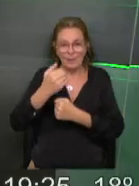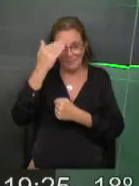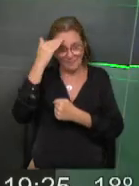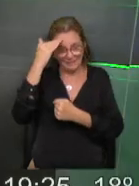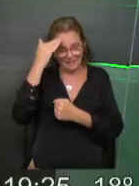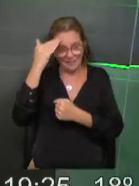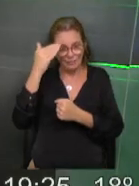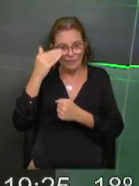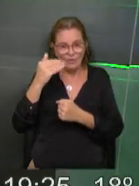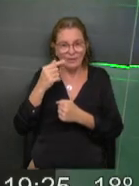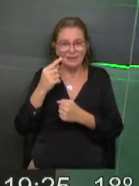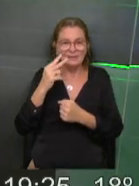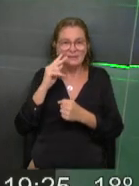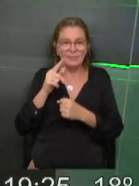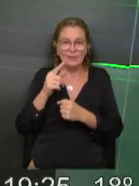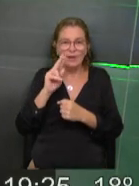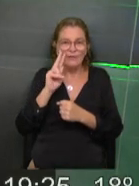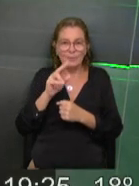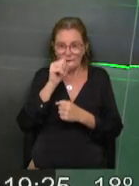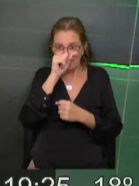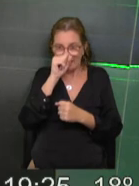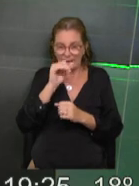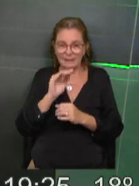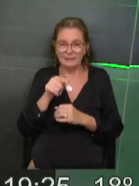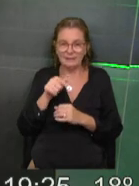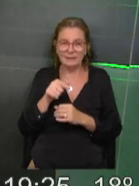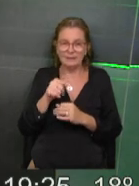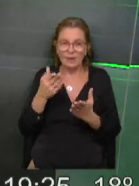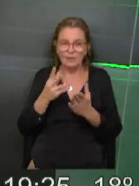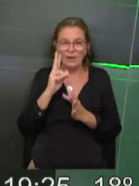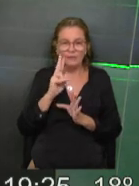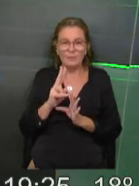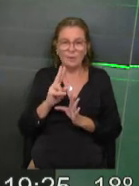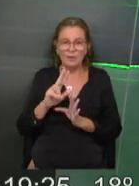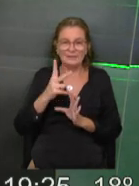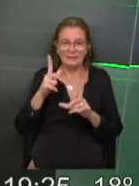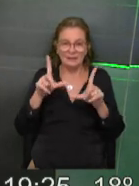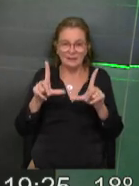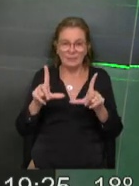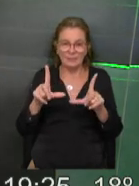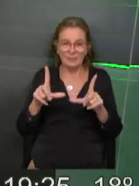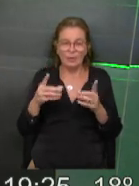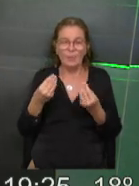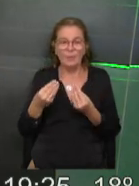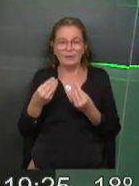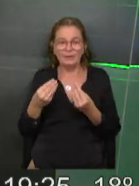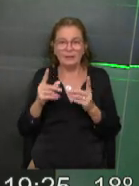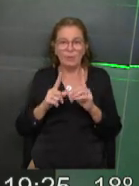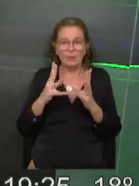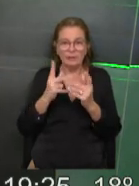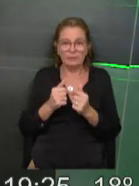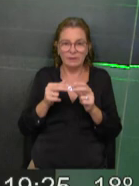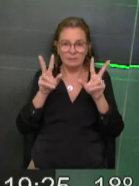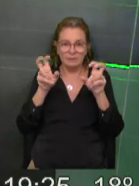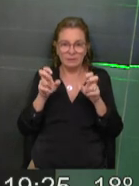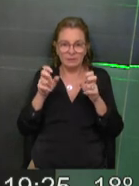de la inflación porque lo vemos justamente en la naranja. ¿Sí? Bien. Y eso ahora vamos a ver en la tercera placa cuál sí. Es la contrapartida. Ahí está. Que de alguna manera es el tema del